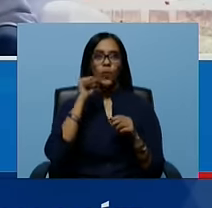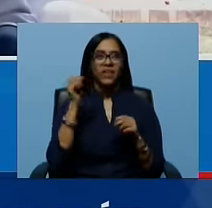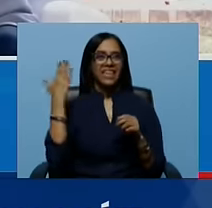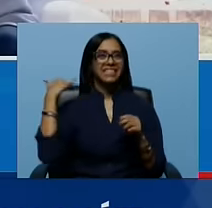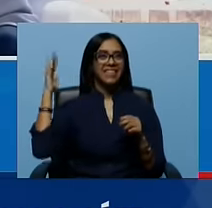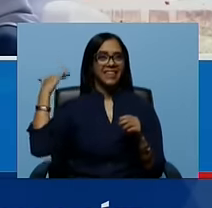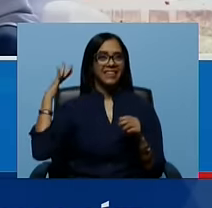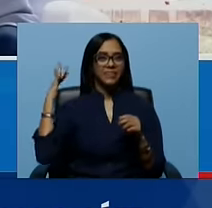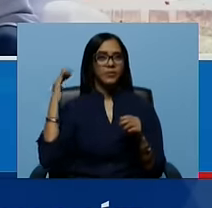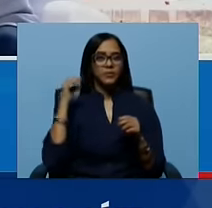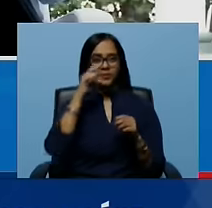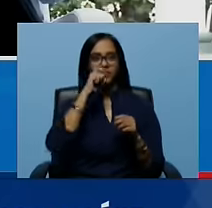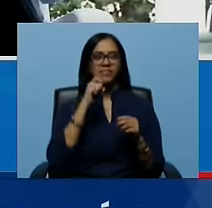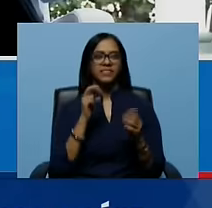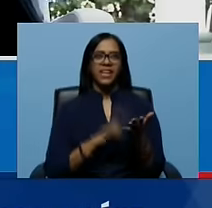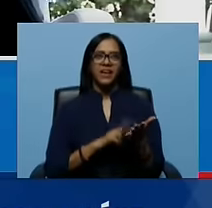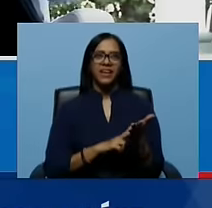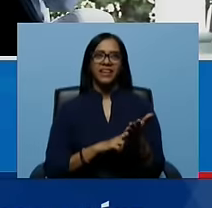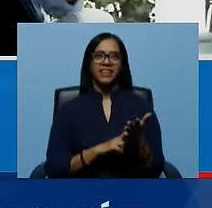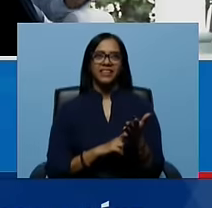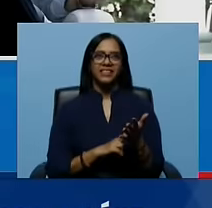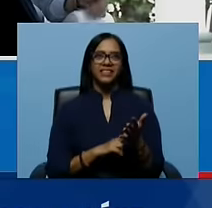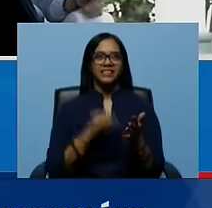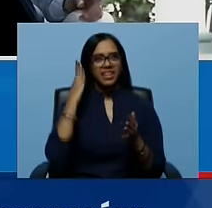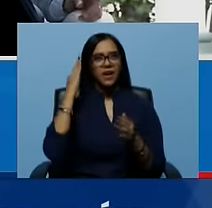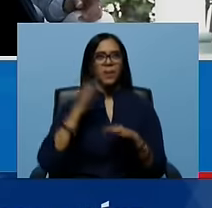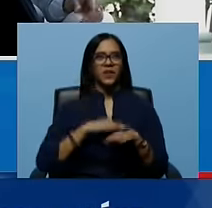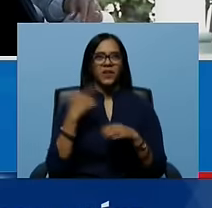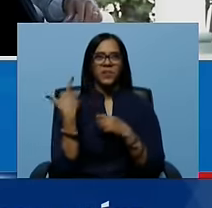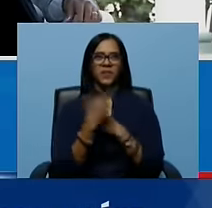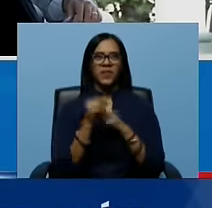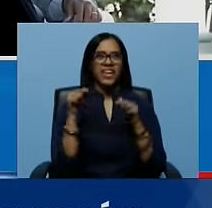años. ¿Será verdad eso? ¿Tú sabes por qué yo me fui de ahí?